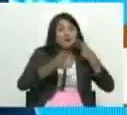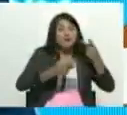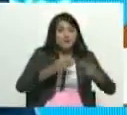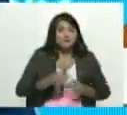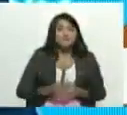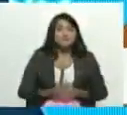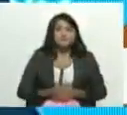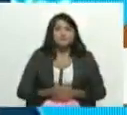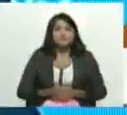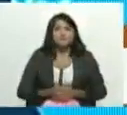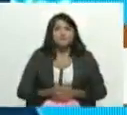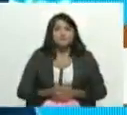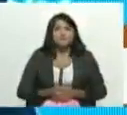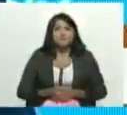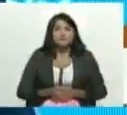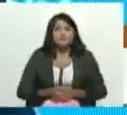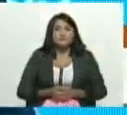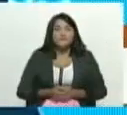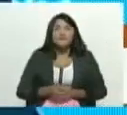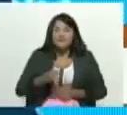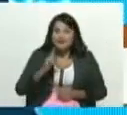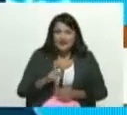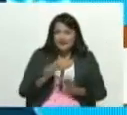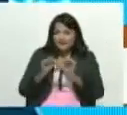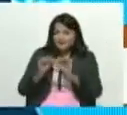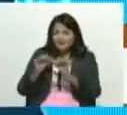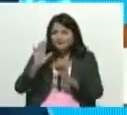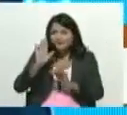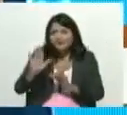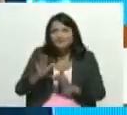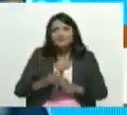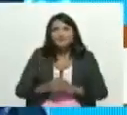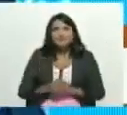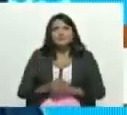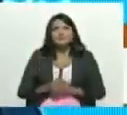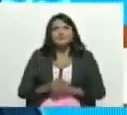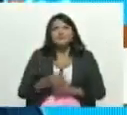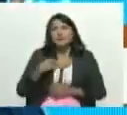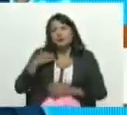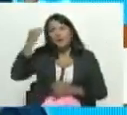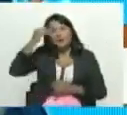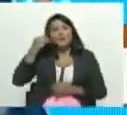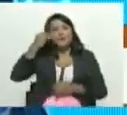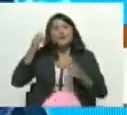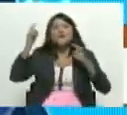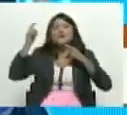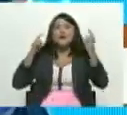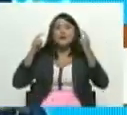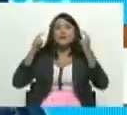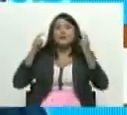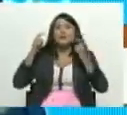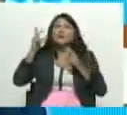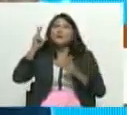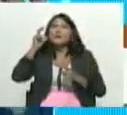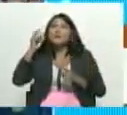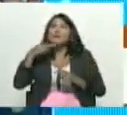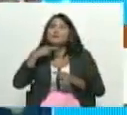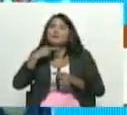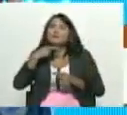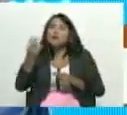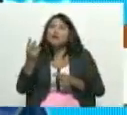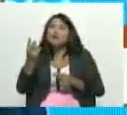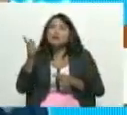la vía de la realidad creo que afianzarnos allí yo cuando pienso en Chávez Escucho una voz y en esa voz que